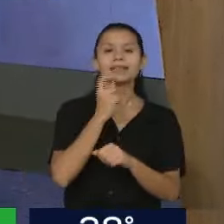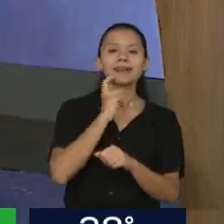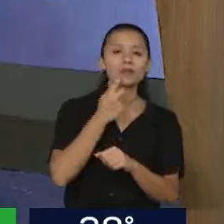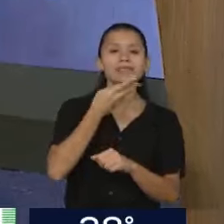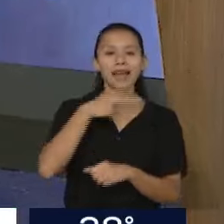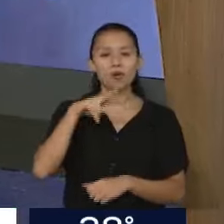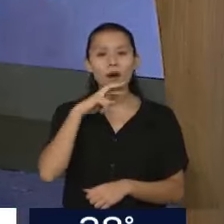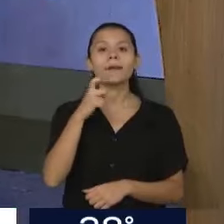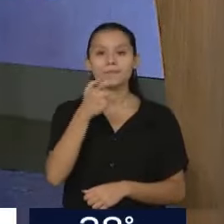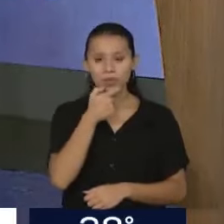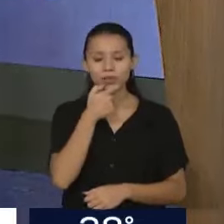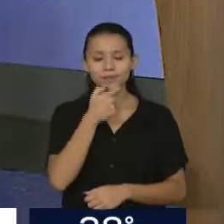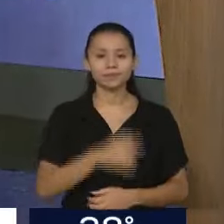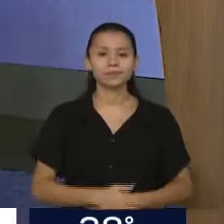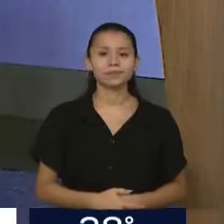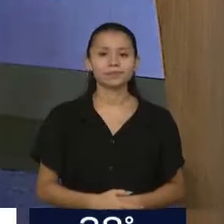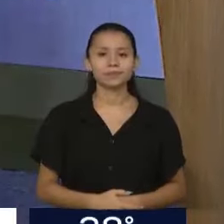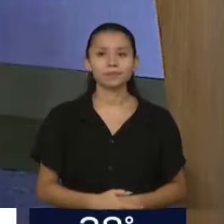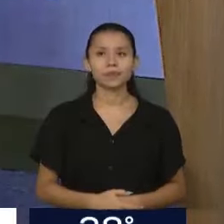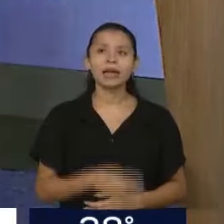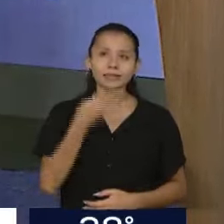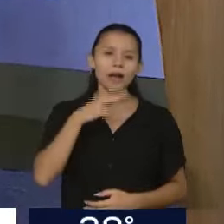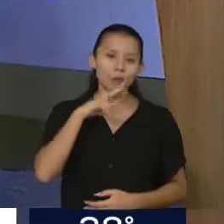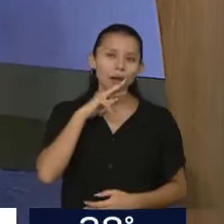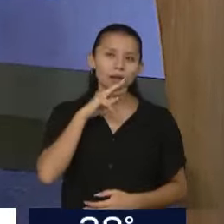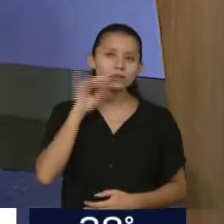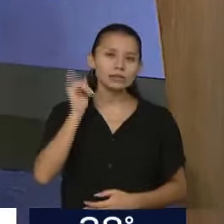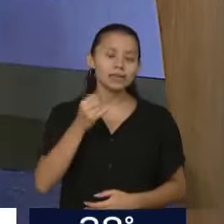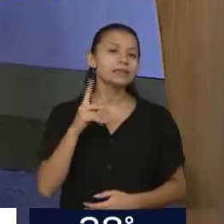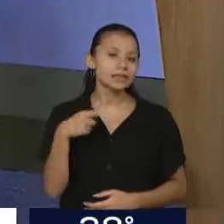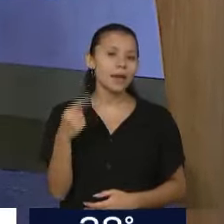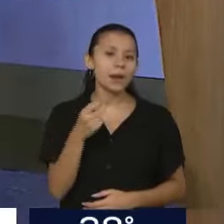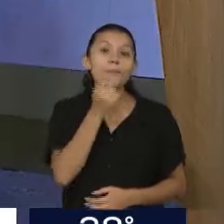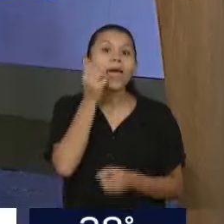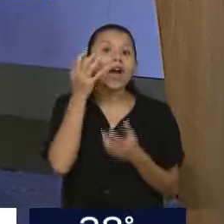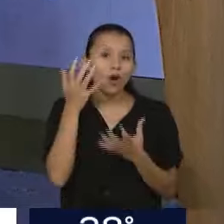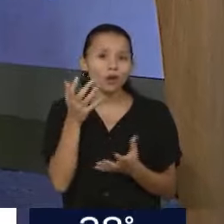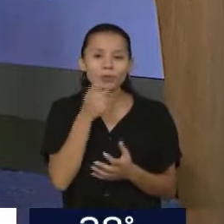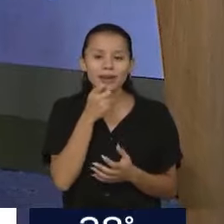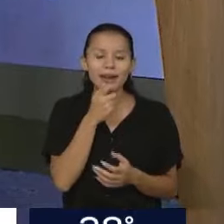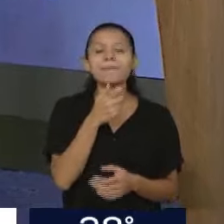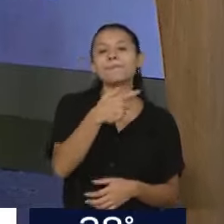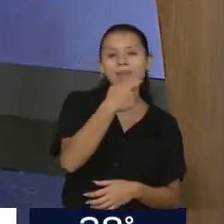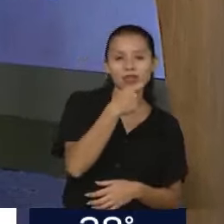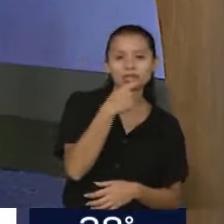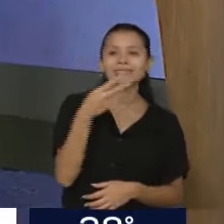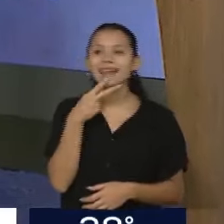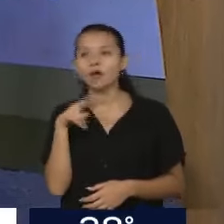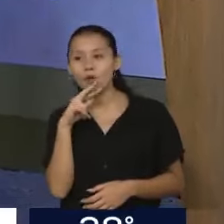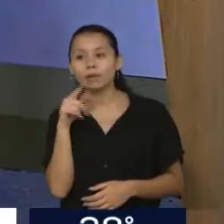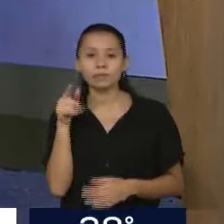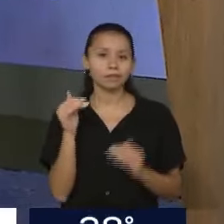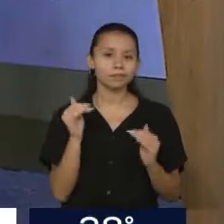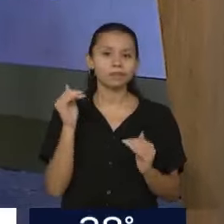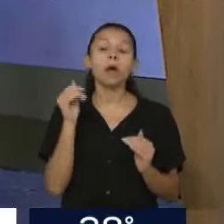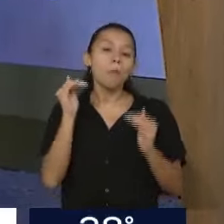y Mendoza. San Juan siempre estuvo mejor ubicada que Mendoza, pero Mendoza pasa a estar en primer lugar, o sea,